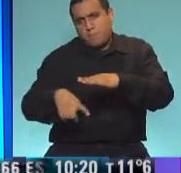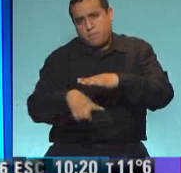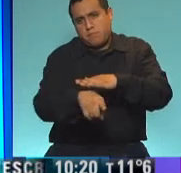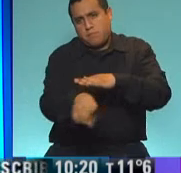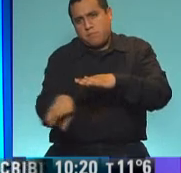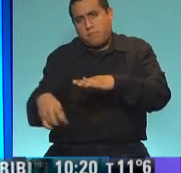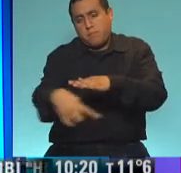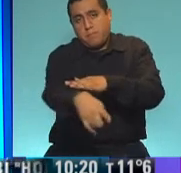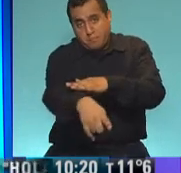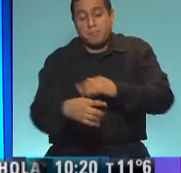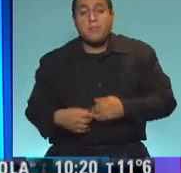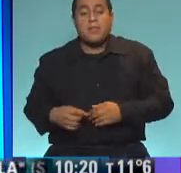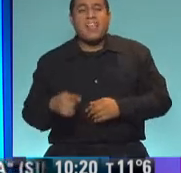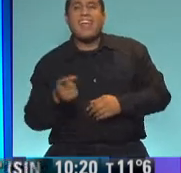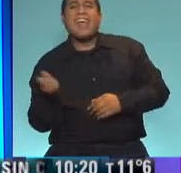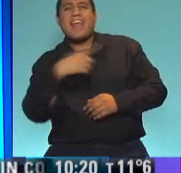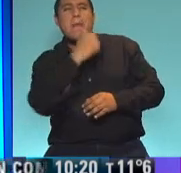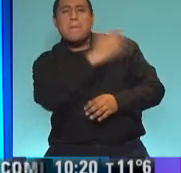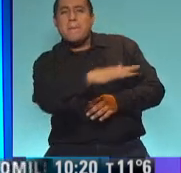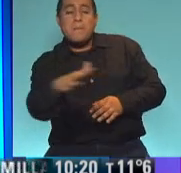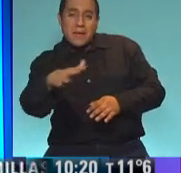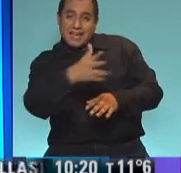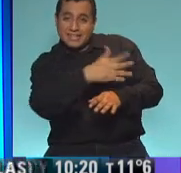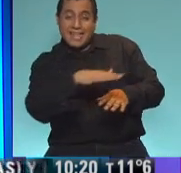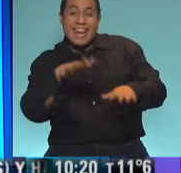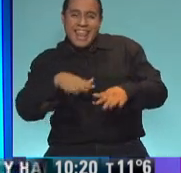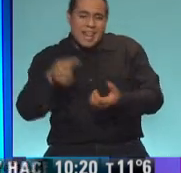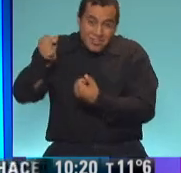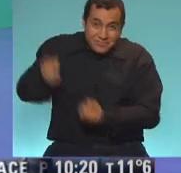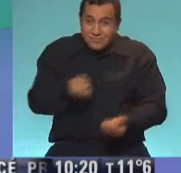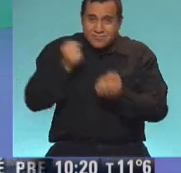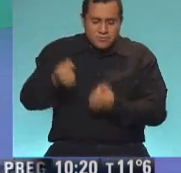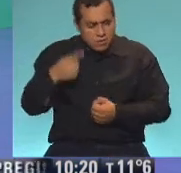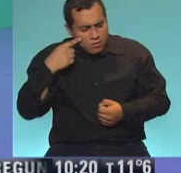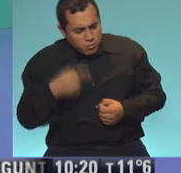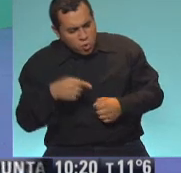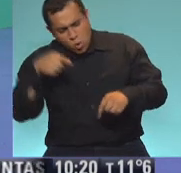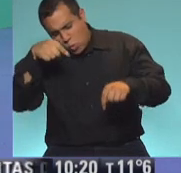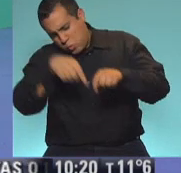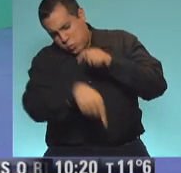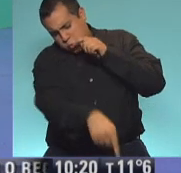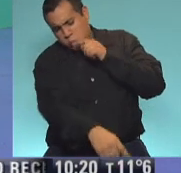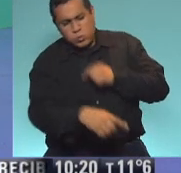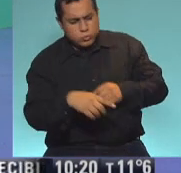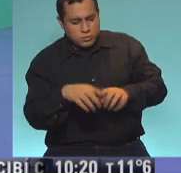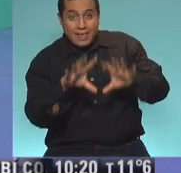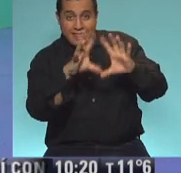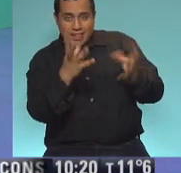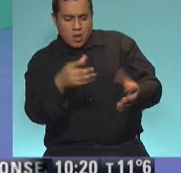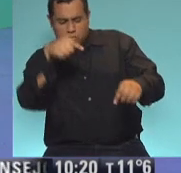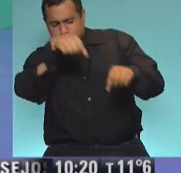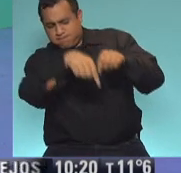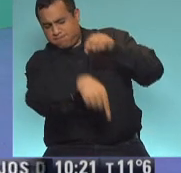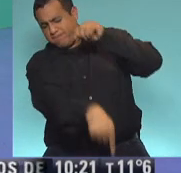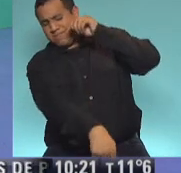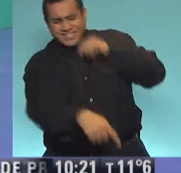El chiquilín de la playa mira su pozo, que llega más allá del centro de la tierra, y lo ve como muy